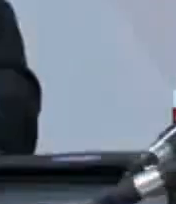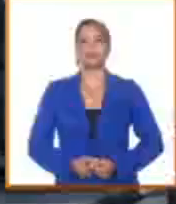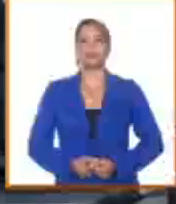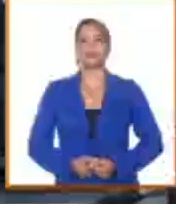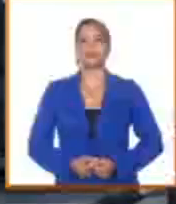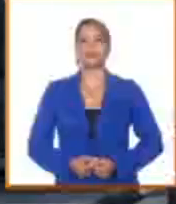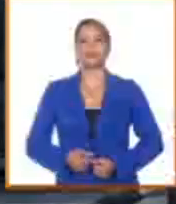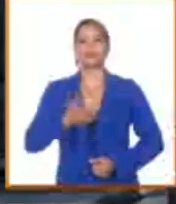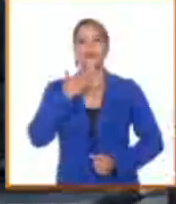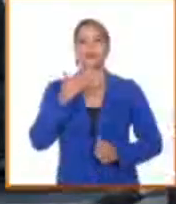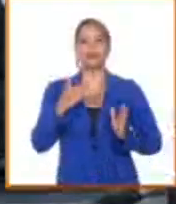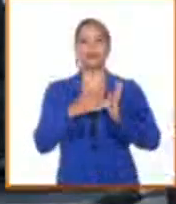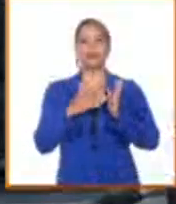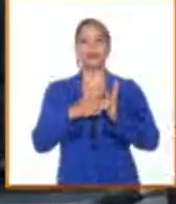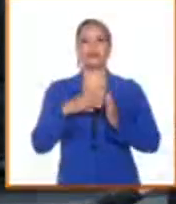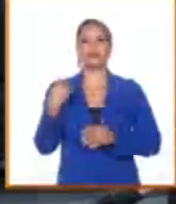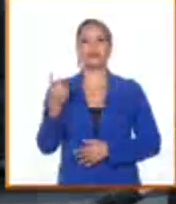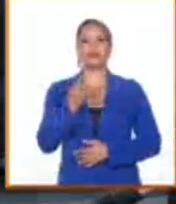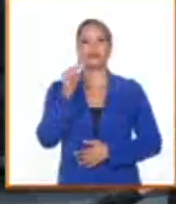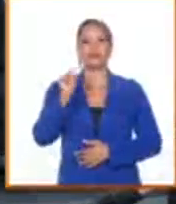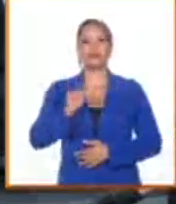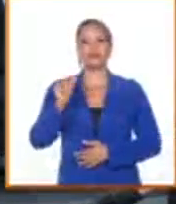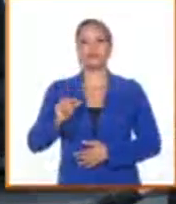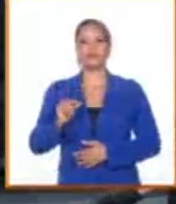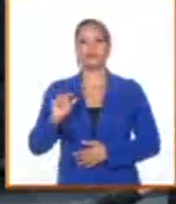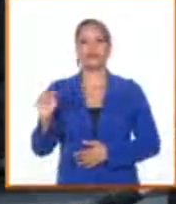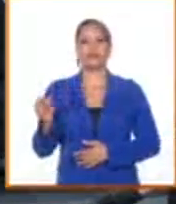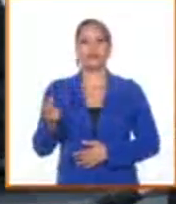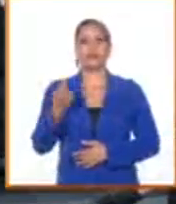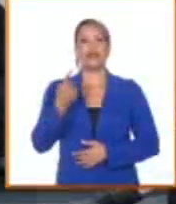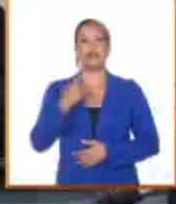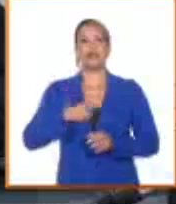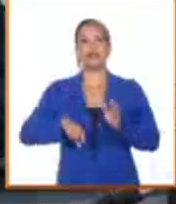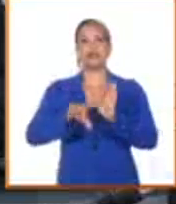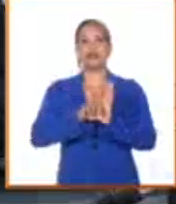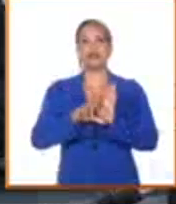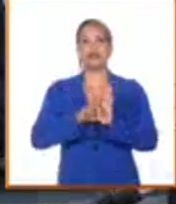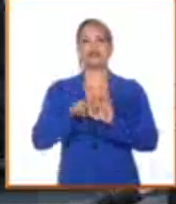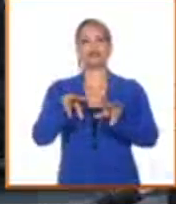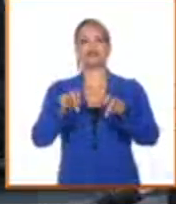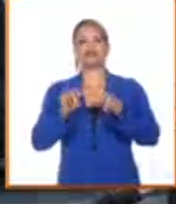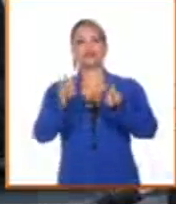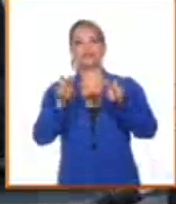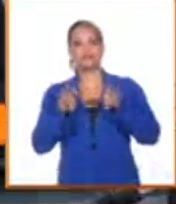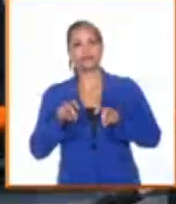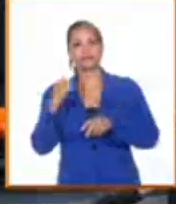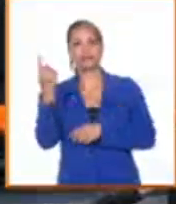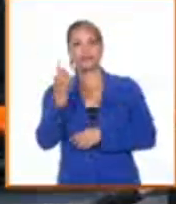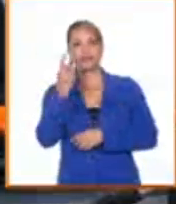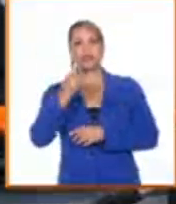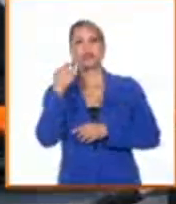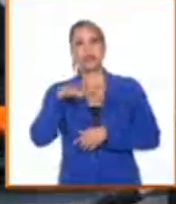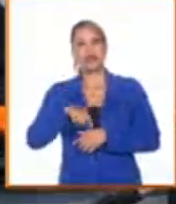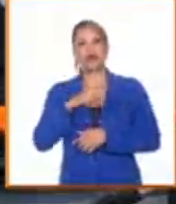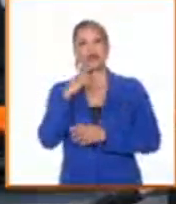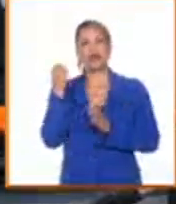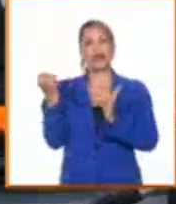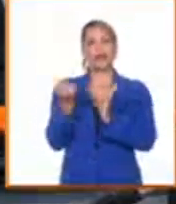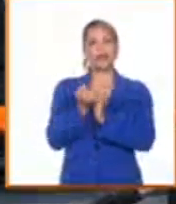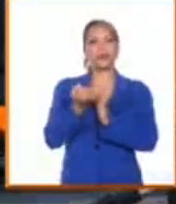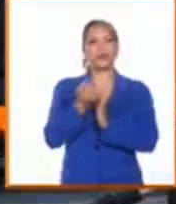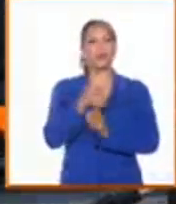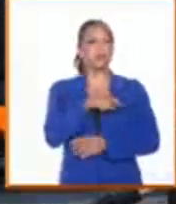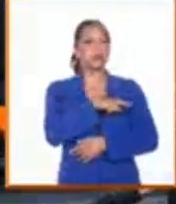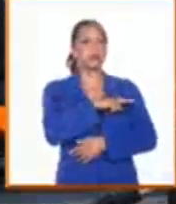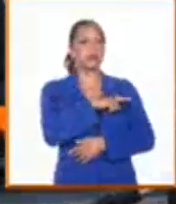Muy buenas tardes, estimados televidentes y radiantes. La primera acción legislativa de la nueva Asamblea Nacional fue aprobar en días